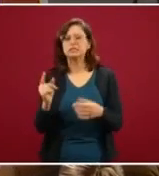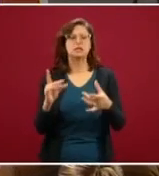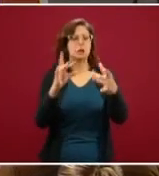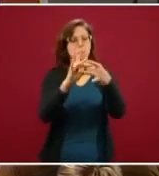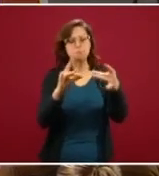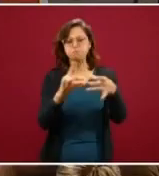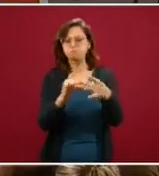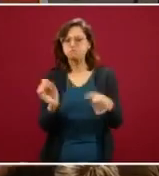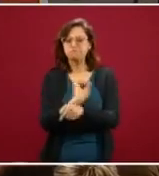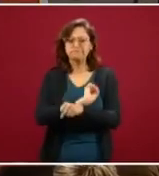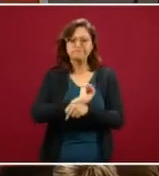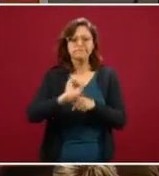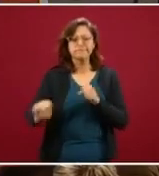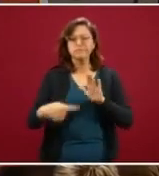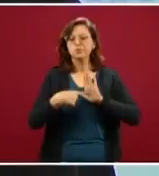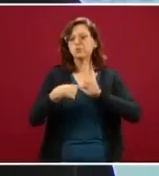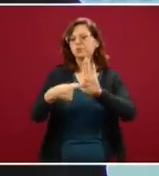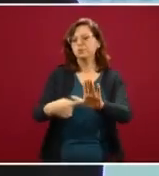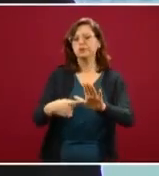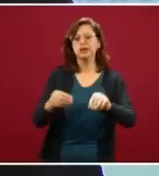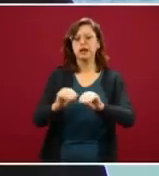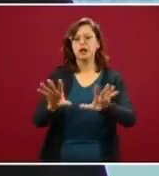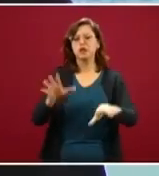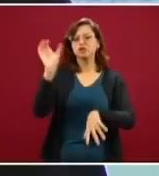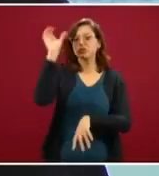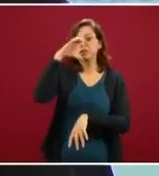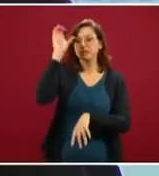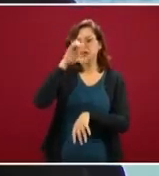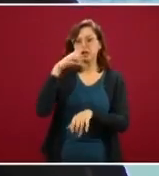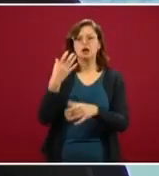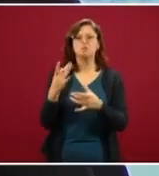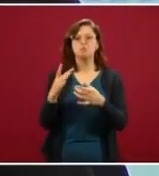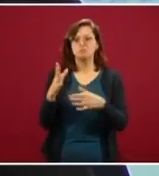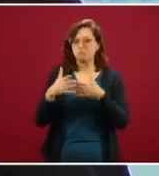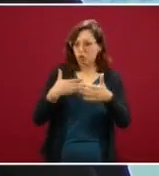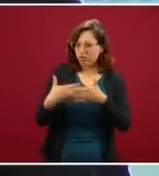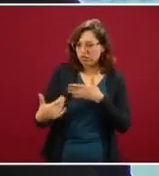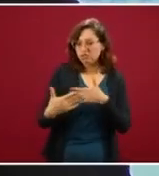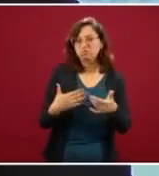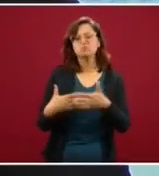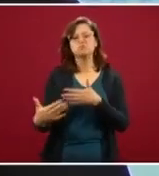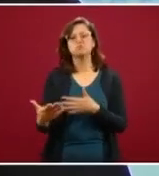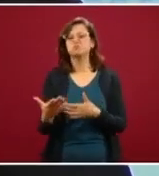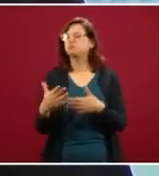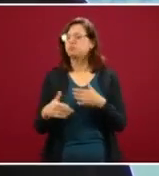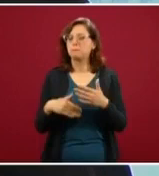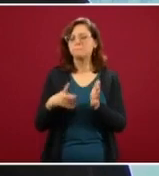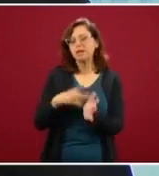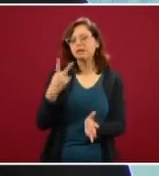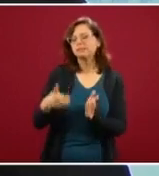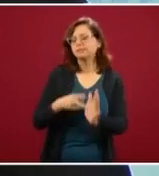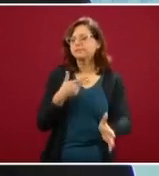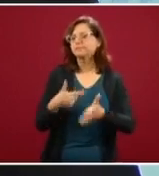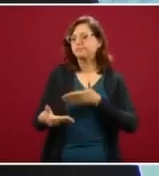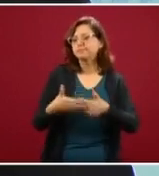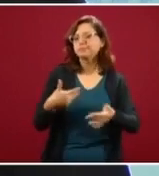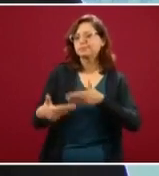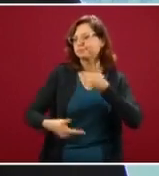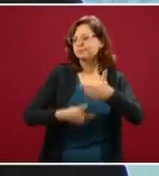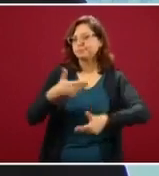estructurado, está basado en la mejor evidencia científica y en la información actualizada y se mantendrá actualizado según